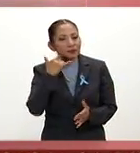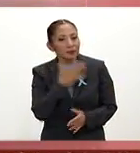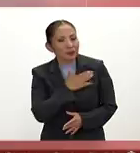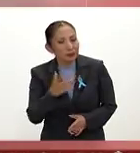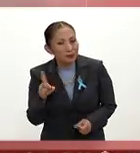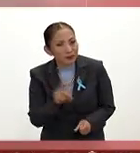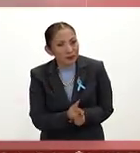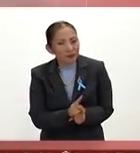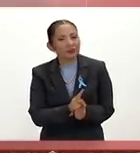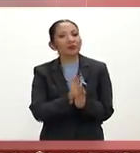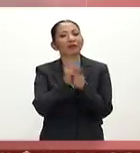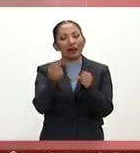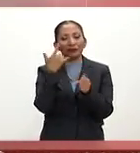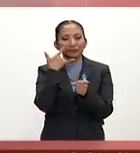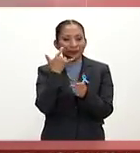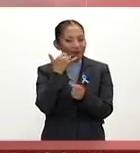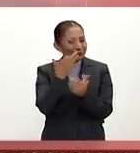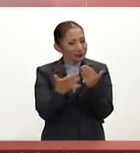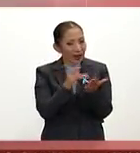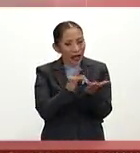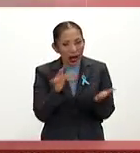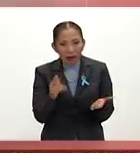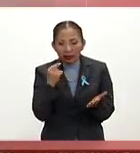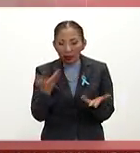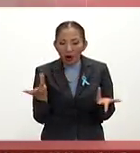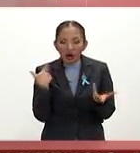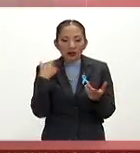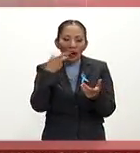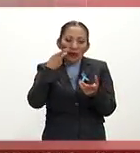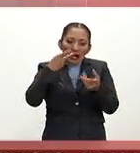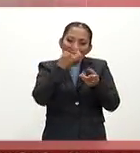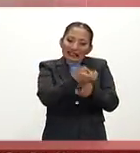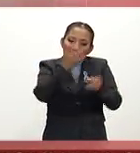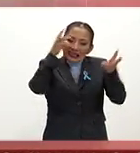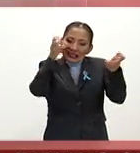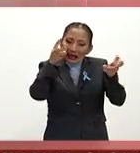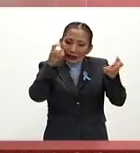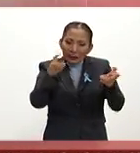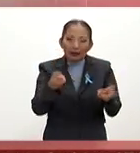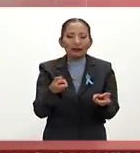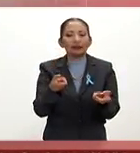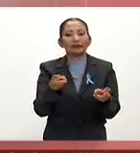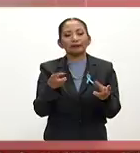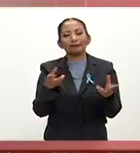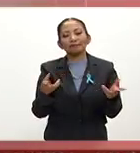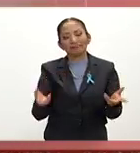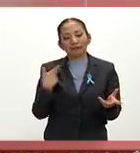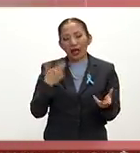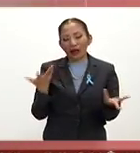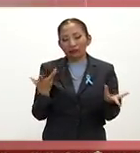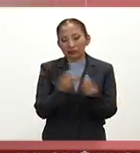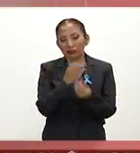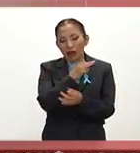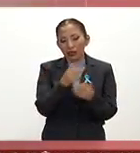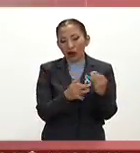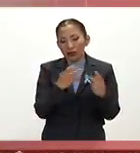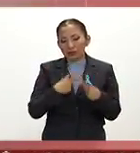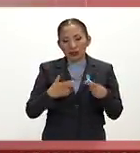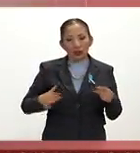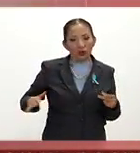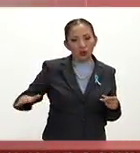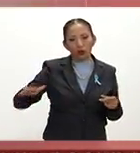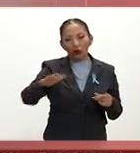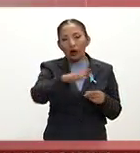buenos días, a sus órdenes, y gracias por estar tocando este tipo de temas que nos involucran a toda la